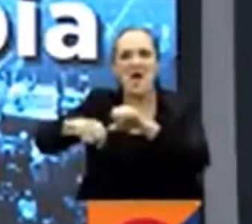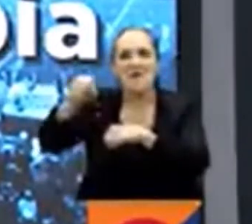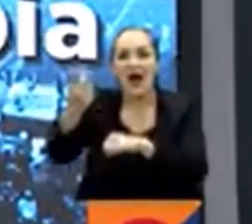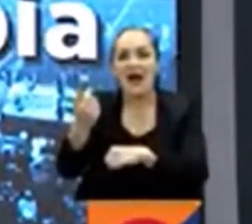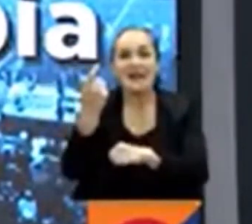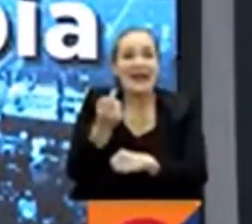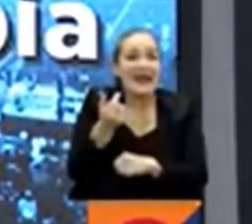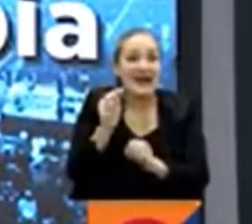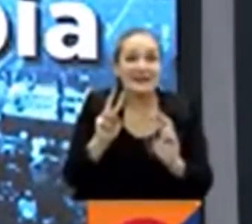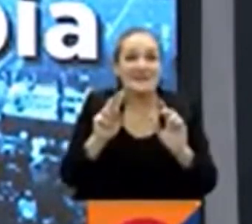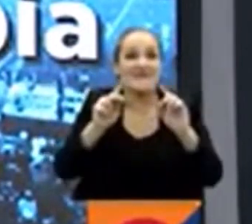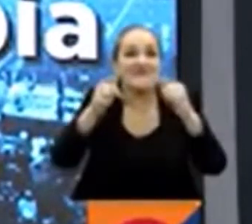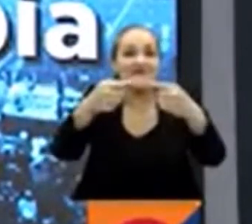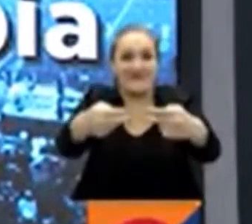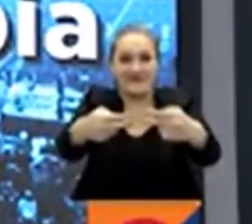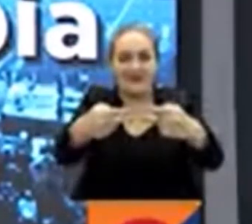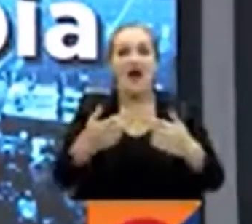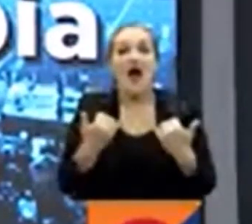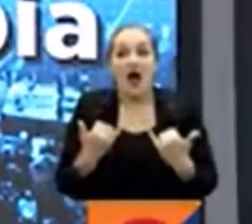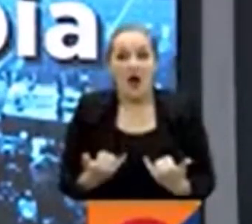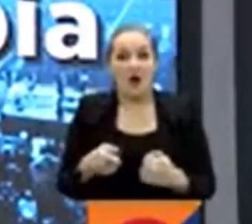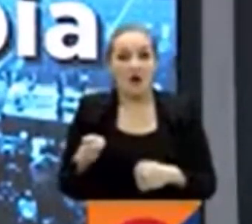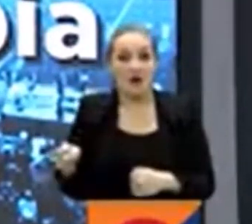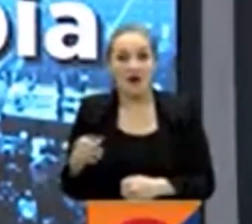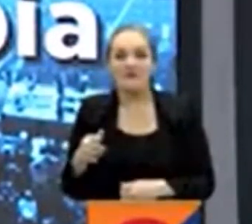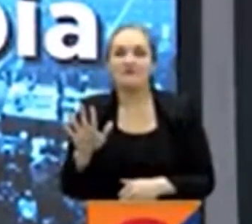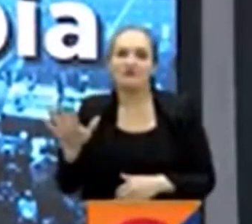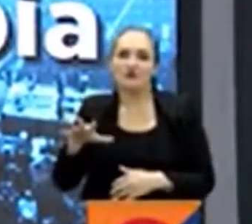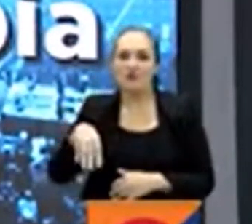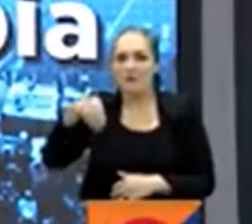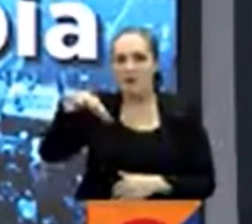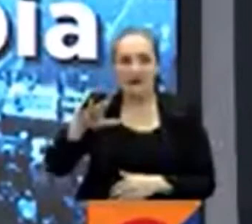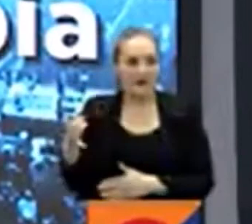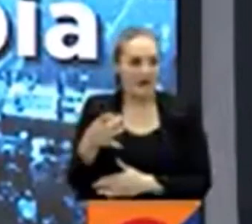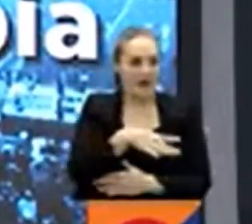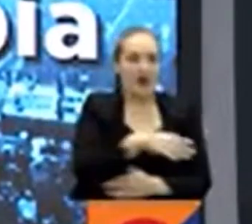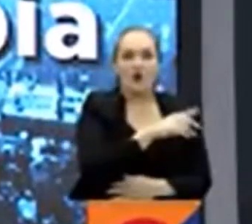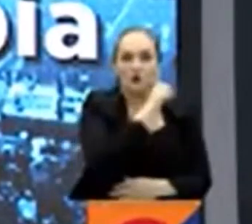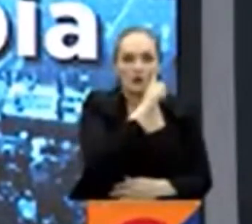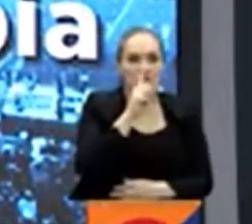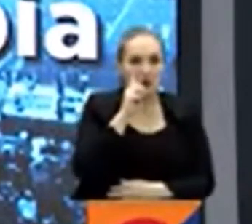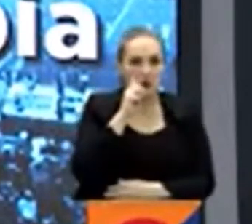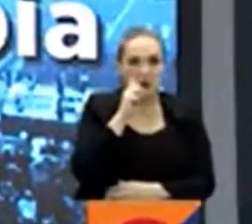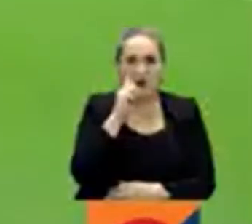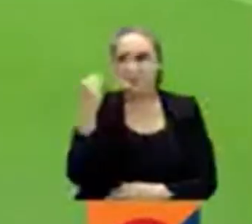El Ciclón Bananero venció a Junior en Barranquilla y Millonarios le ganó a Medellín en el Atanasio Girardot.